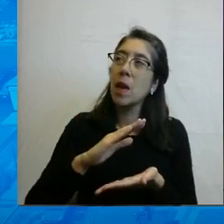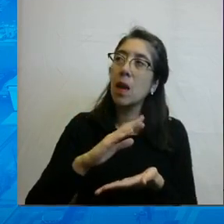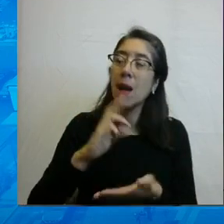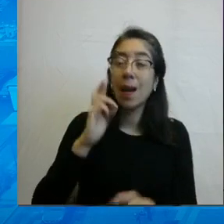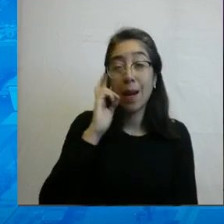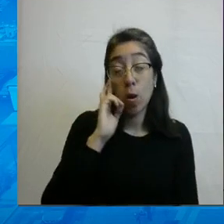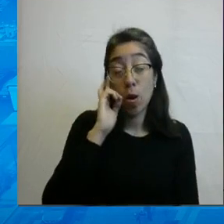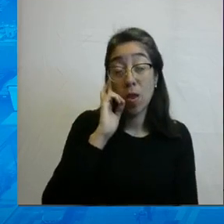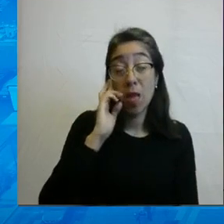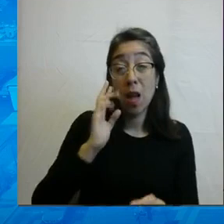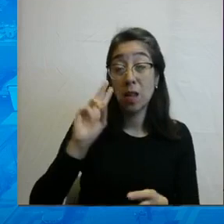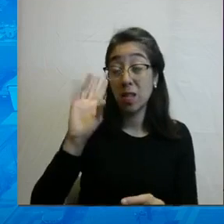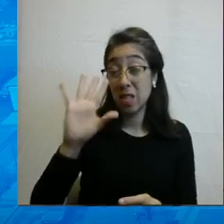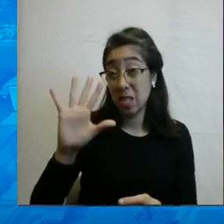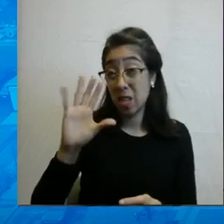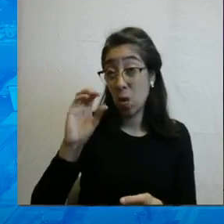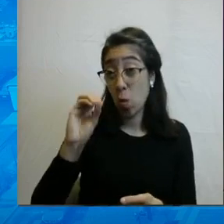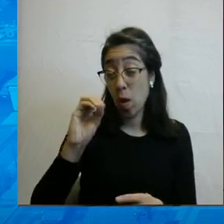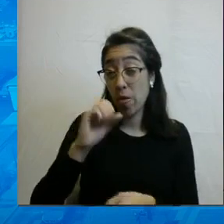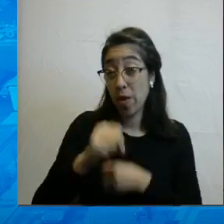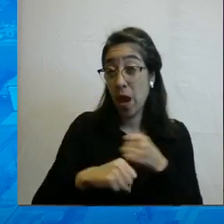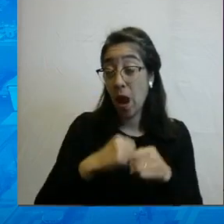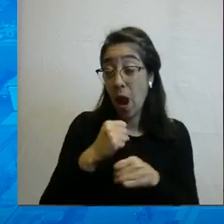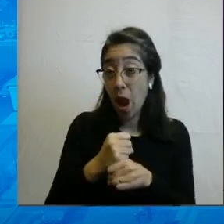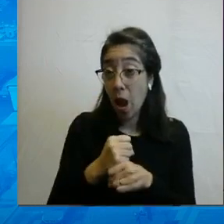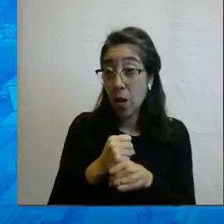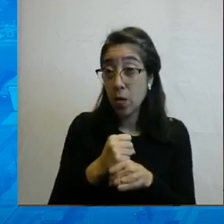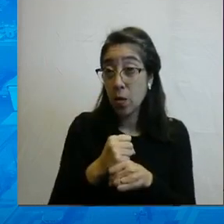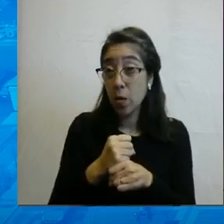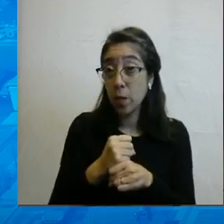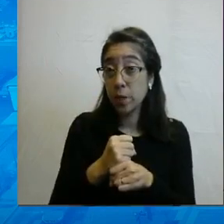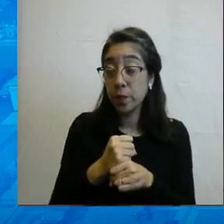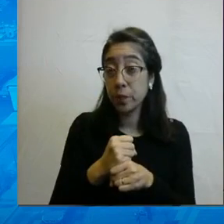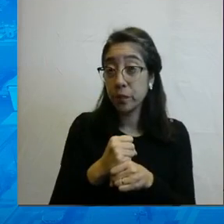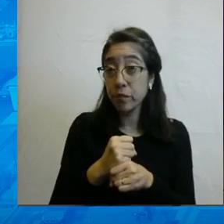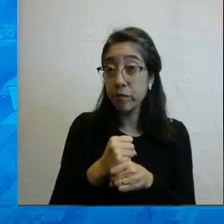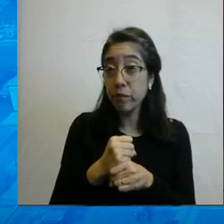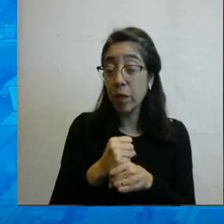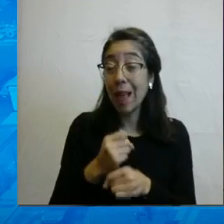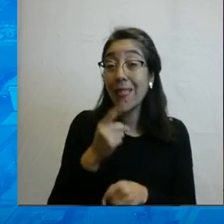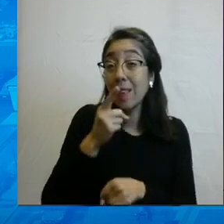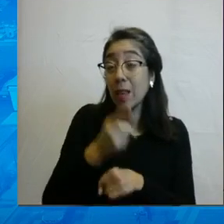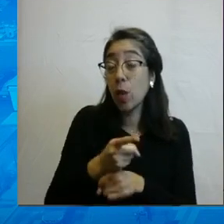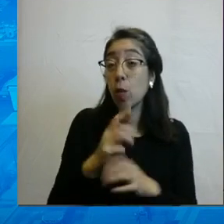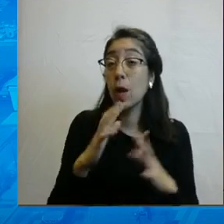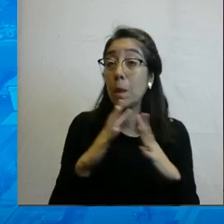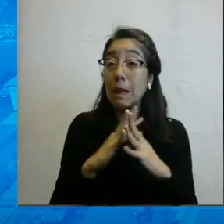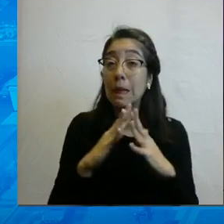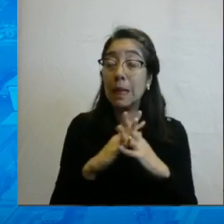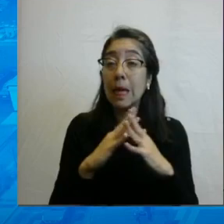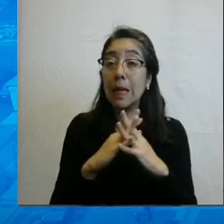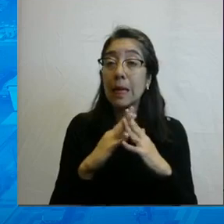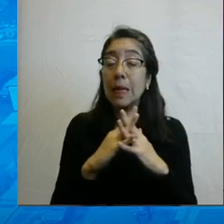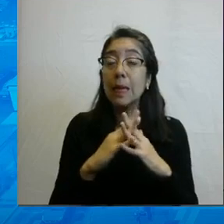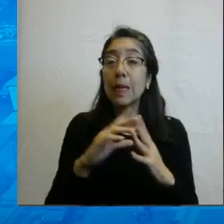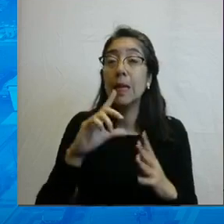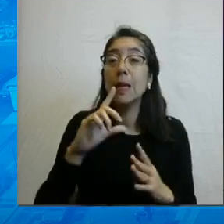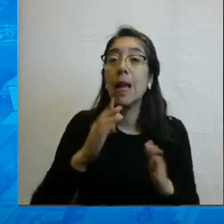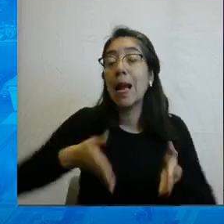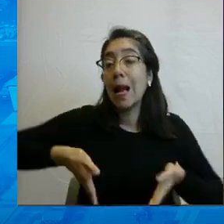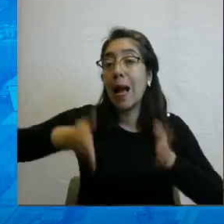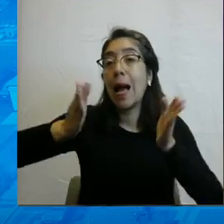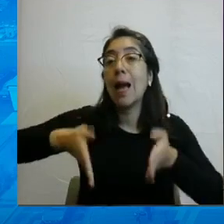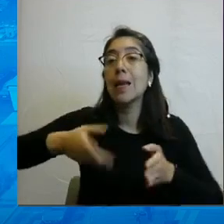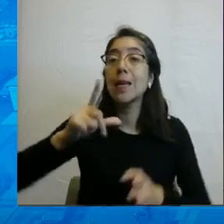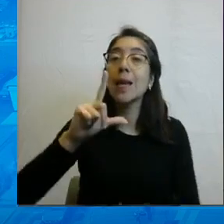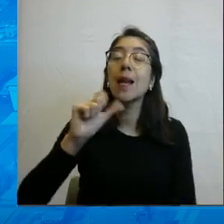de cambio de calle en la avenida de Las Torres, que lo hemos conversado, de que eso obviamente tiene que